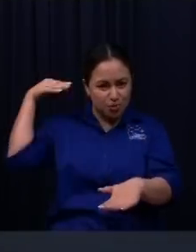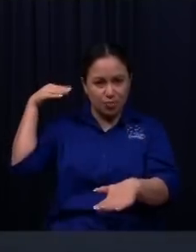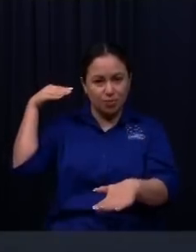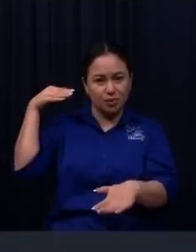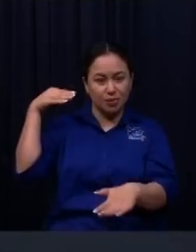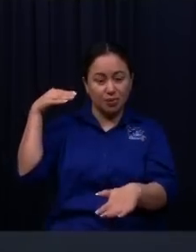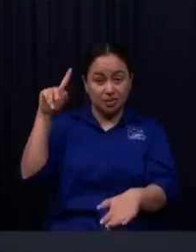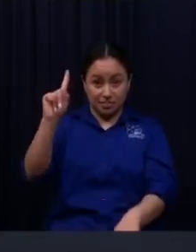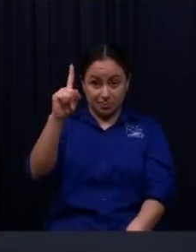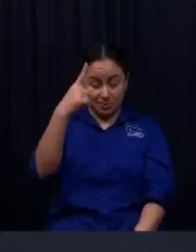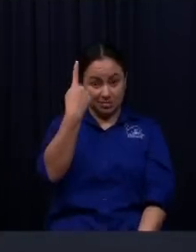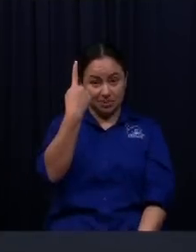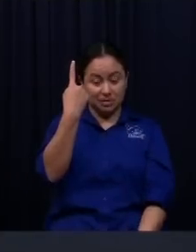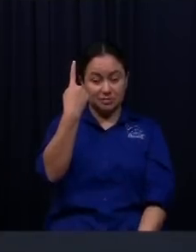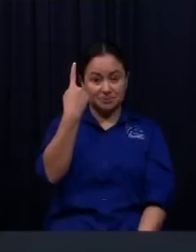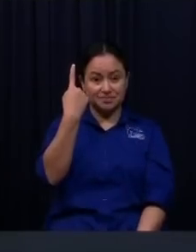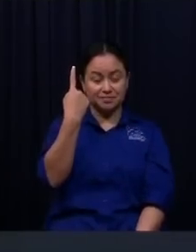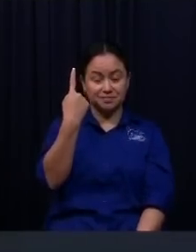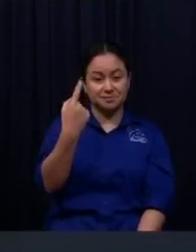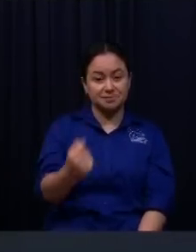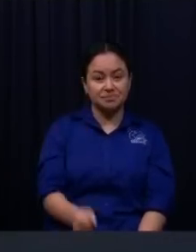En primer lugar,